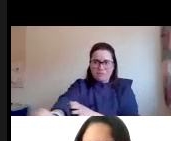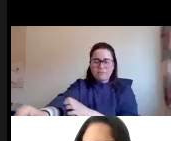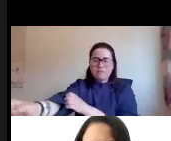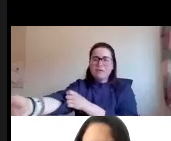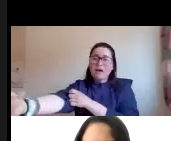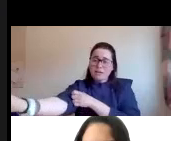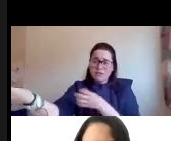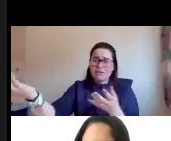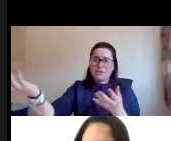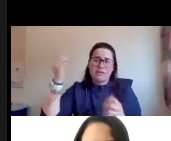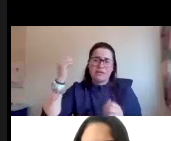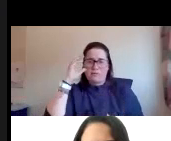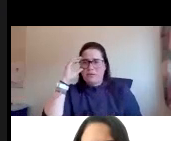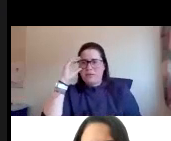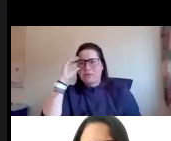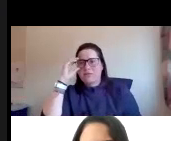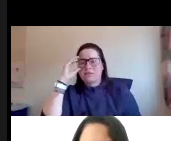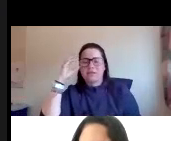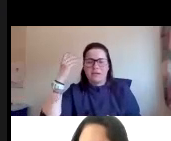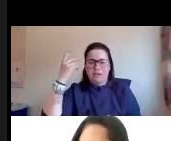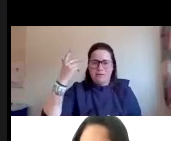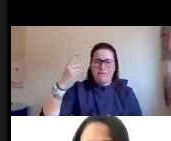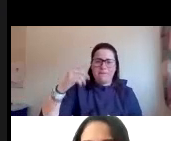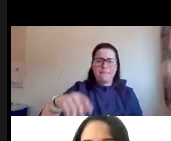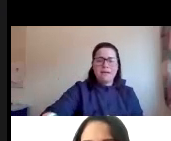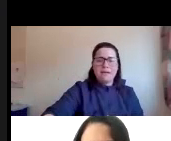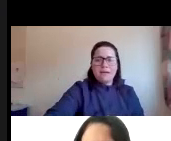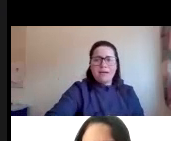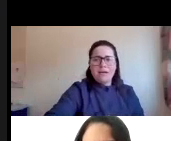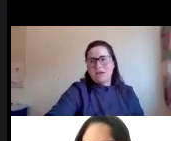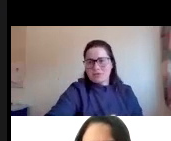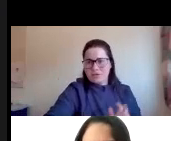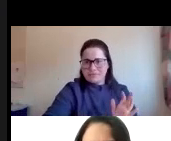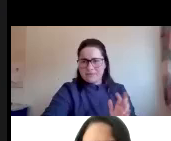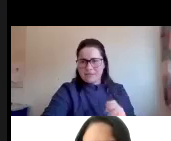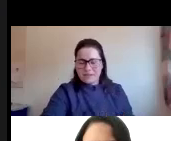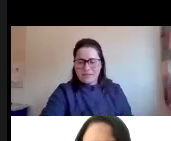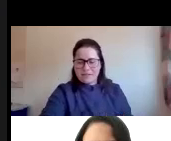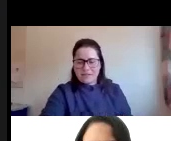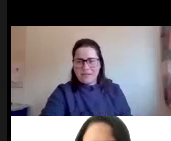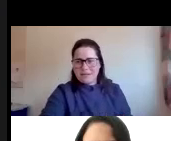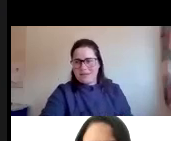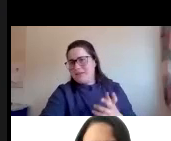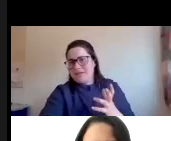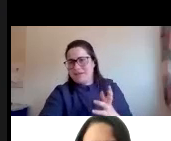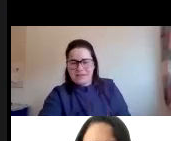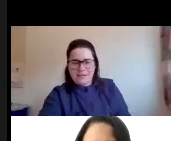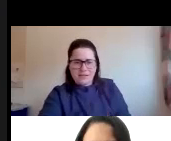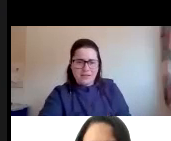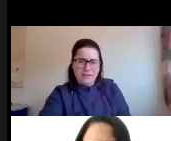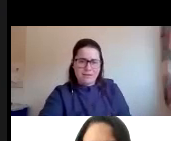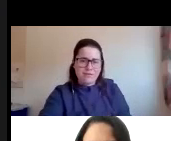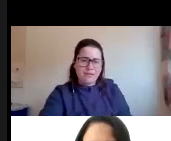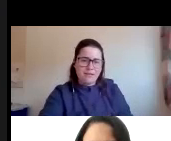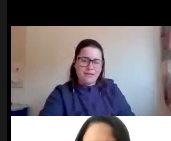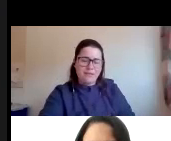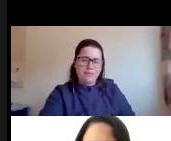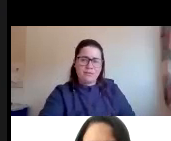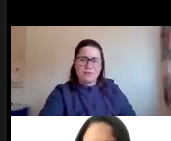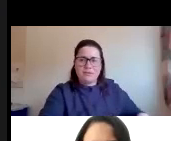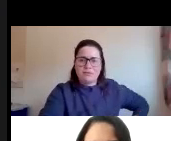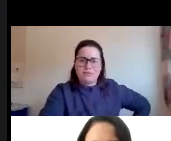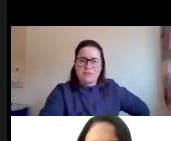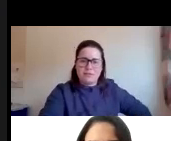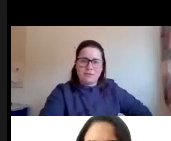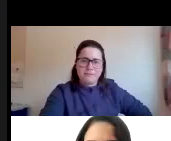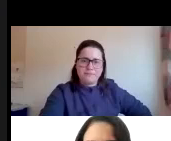lago. A eso es a lo que se le denomina escorrentía agrícola. Y erosión, que es la tercera causa de